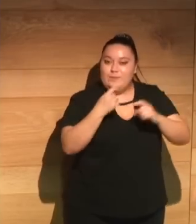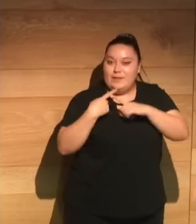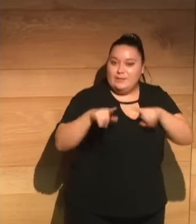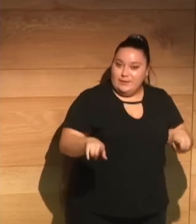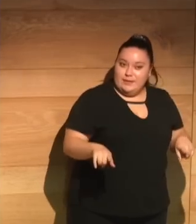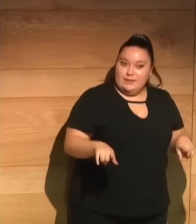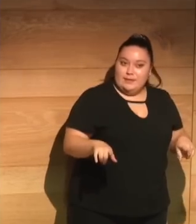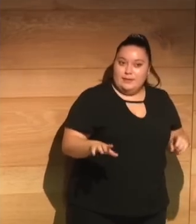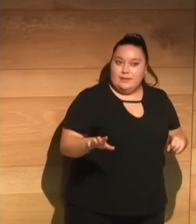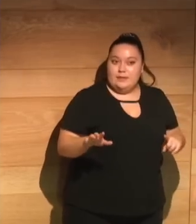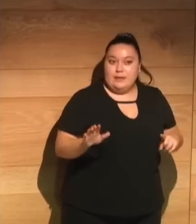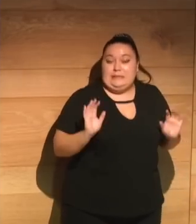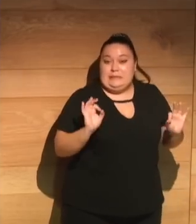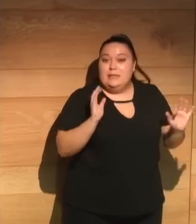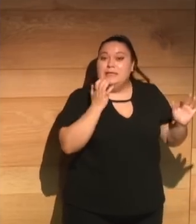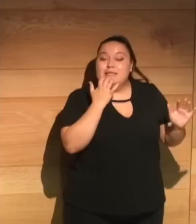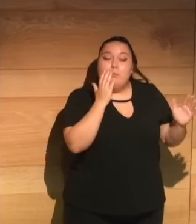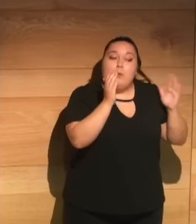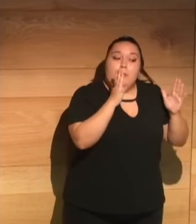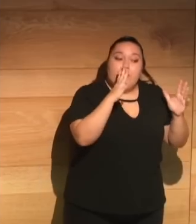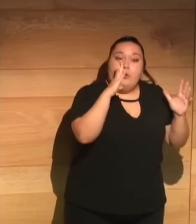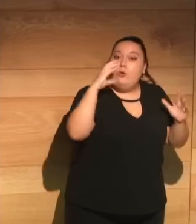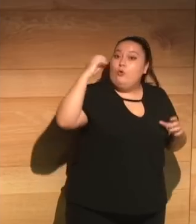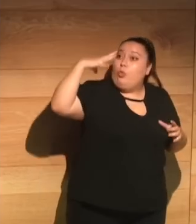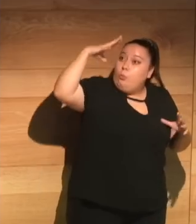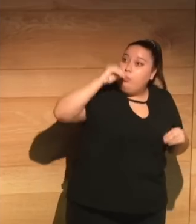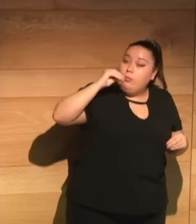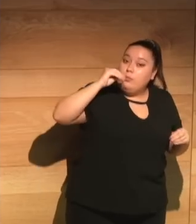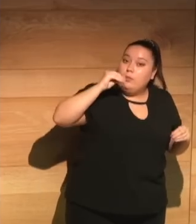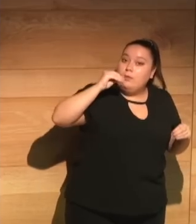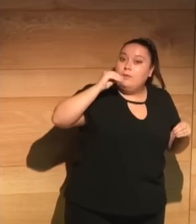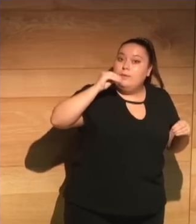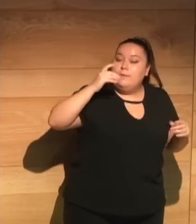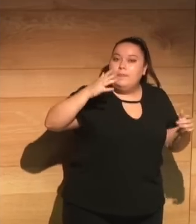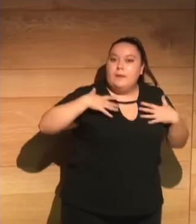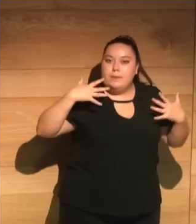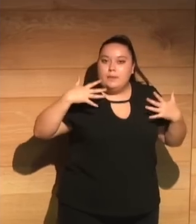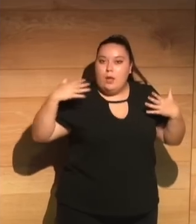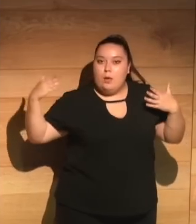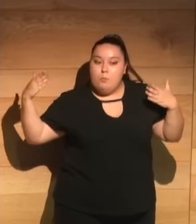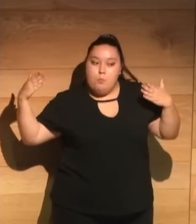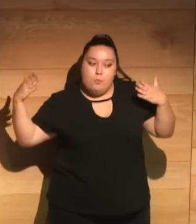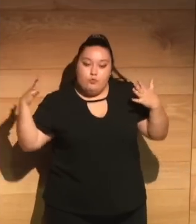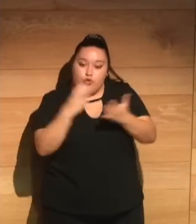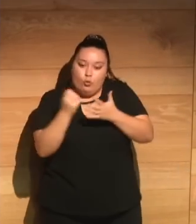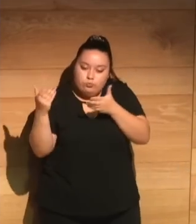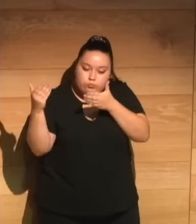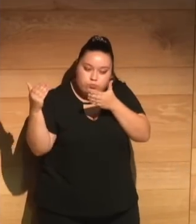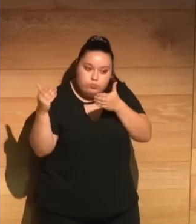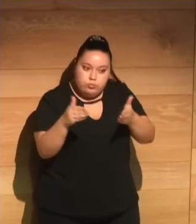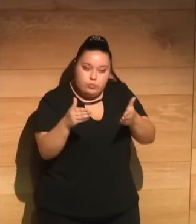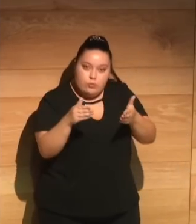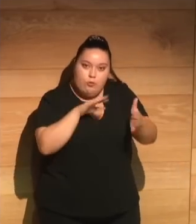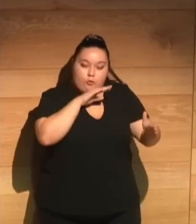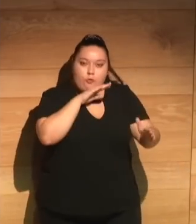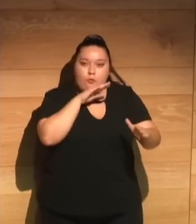en el momento en el que se apagaban las luces y, de repente, la atención de todos estaba